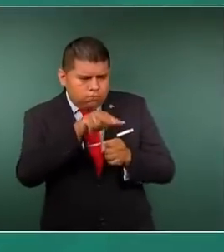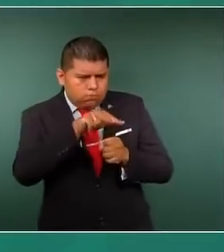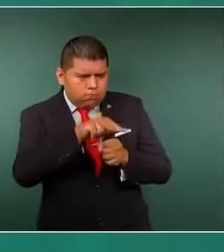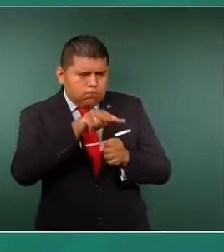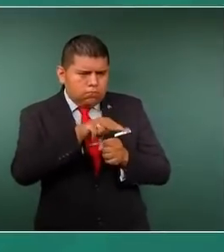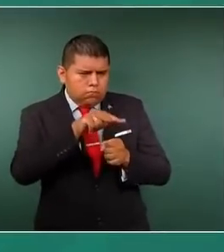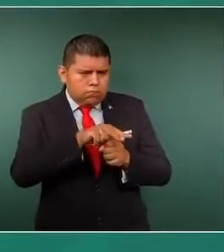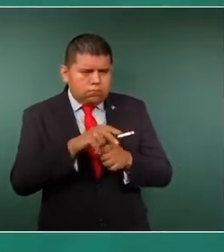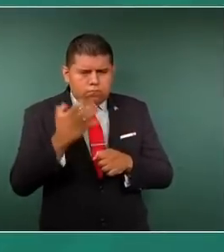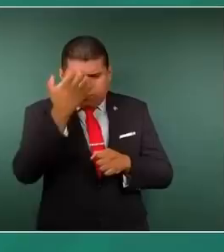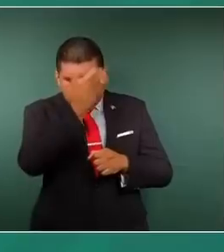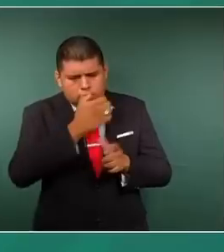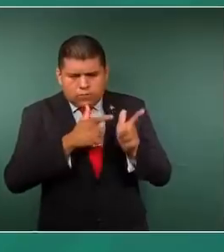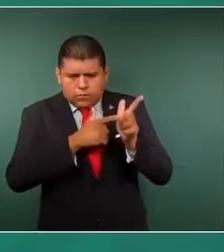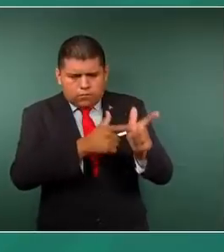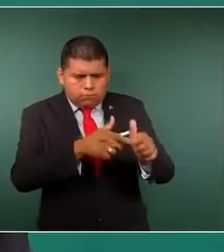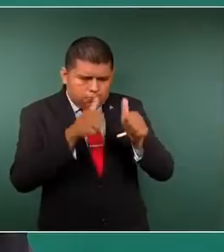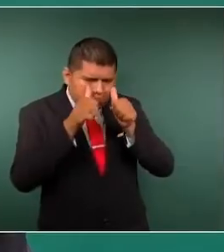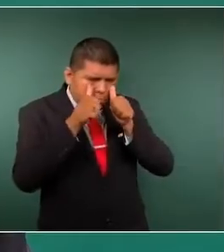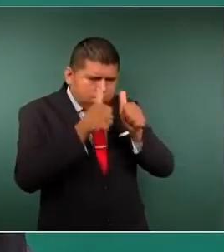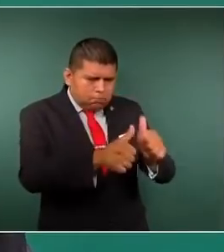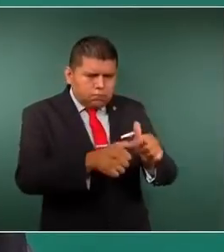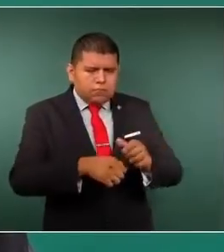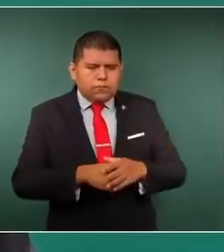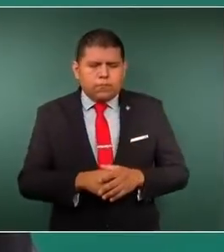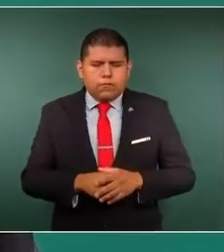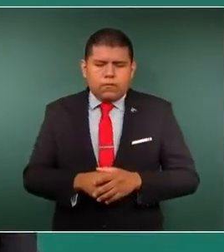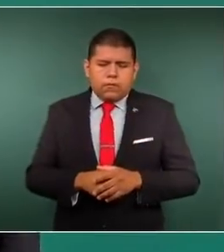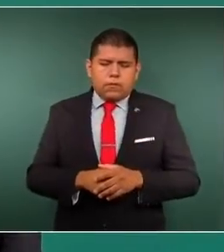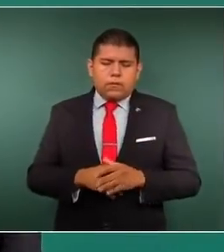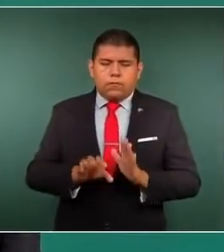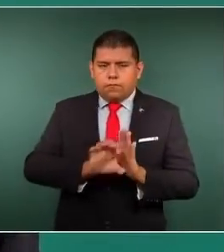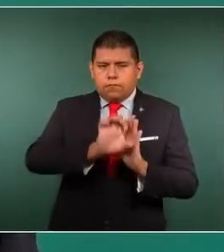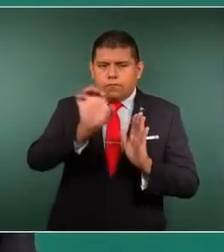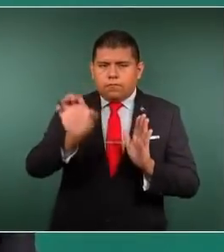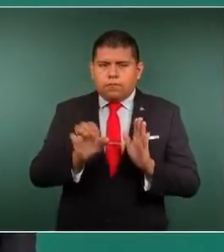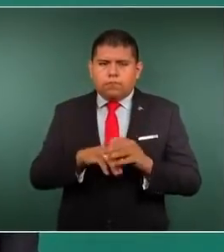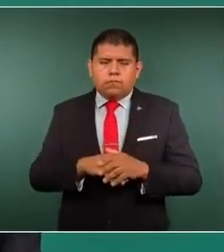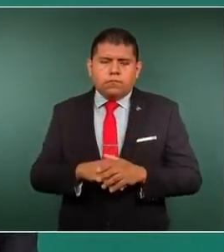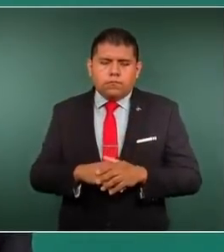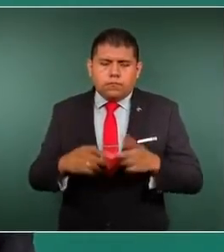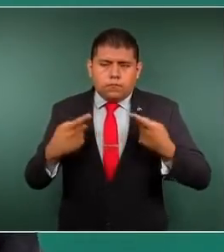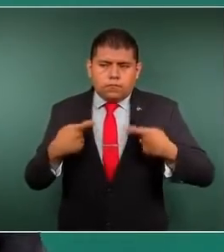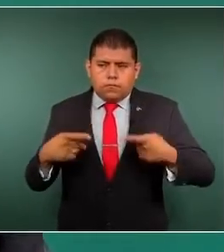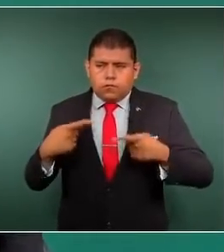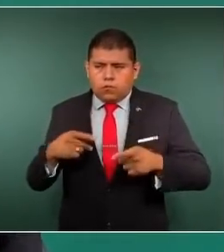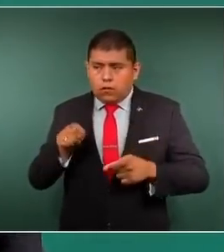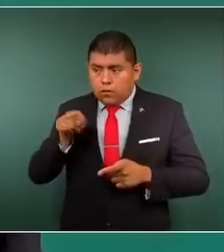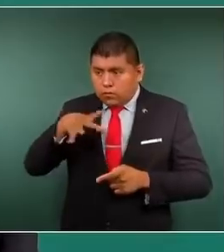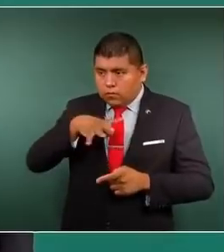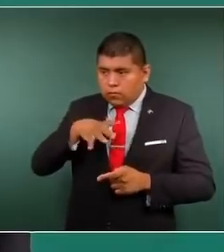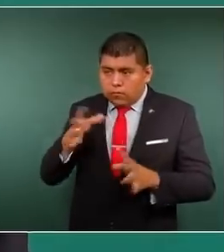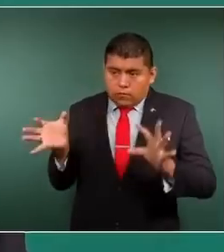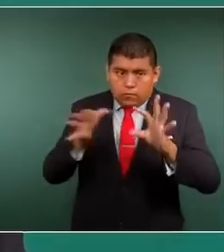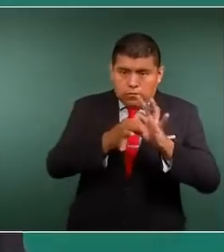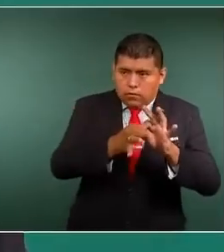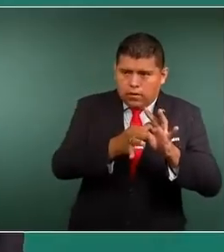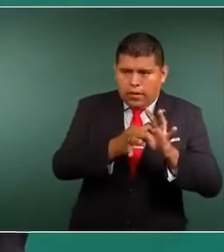del caso y de que cualquier persona vinculada directamente